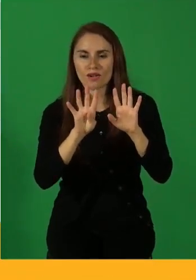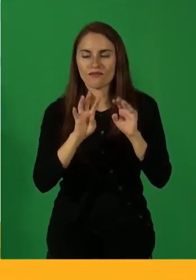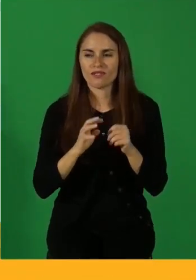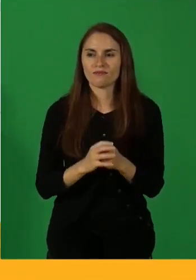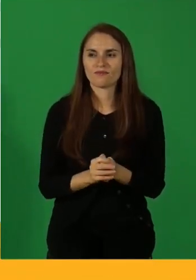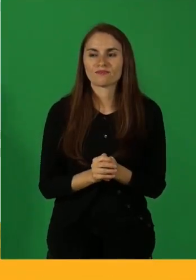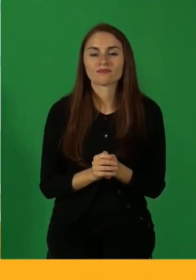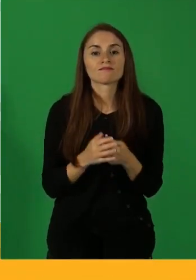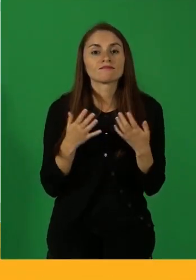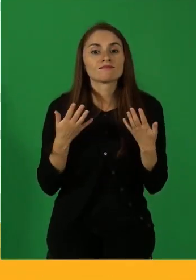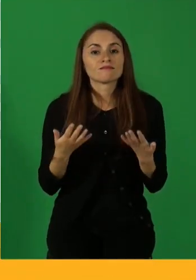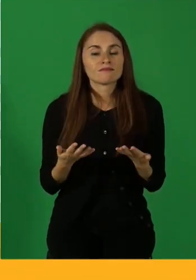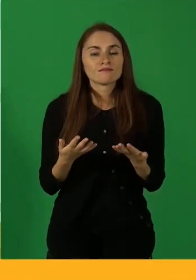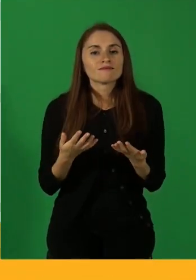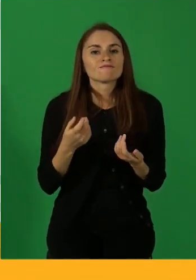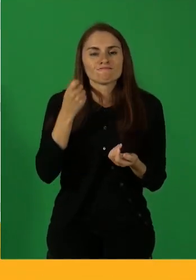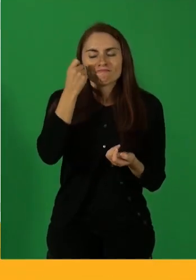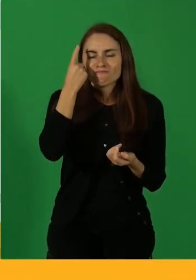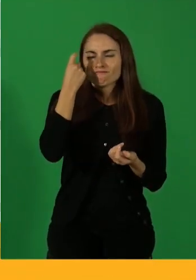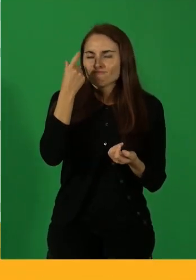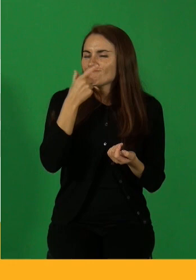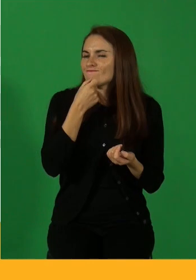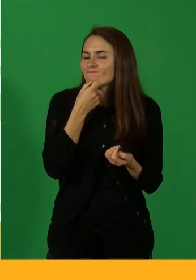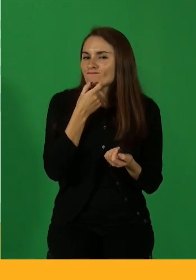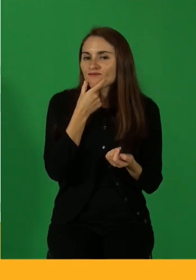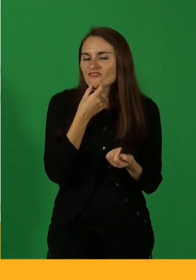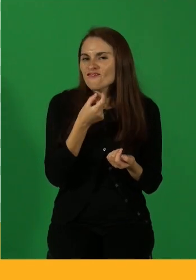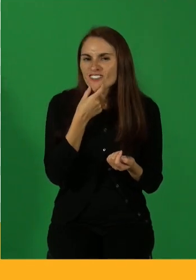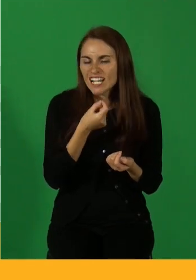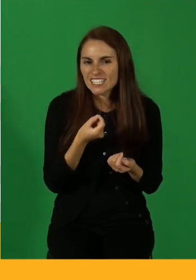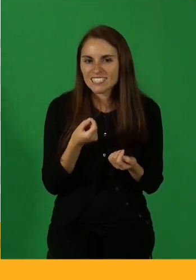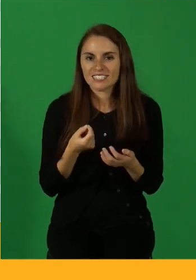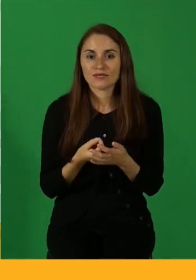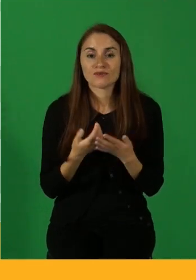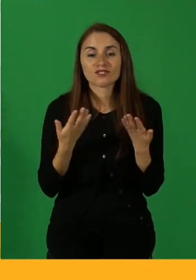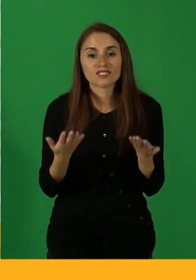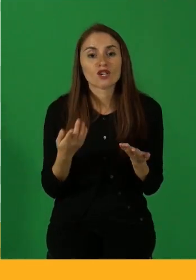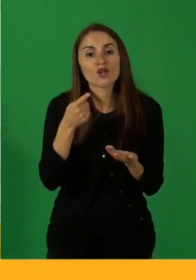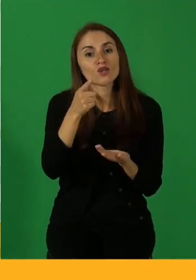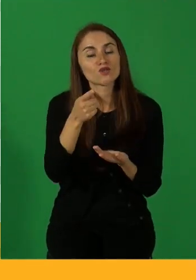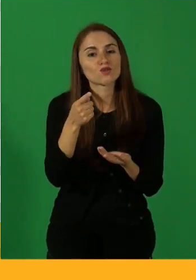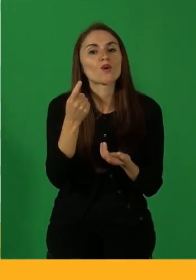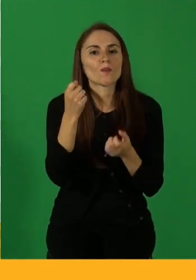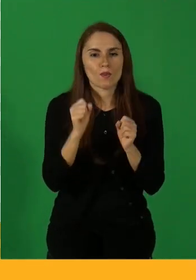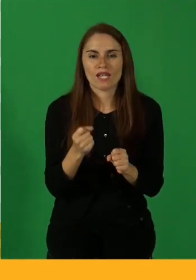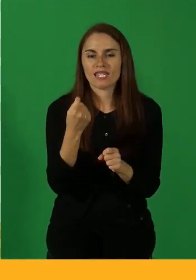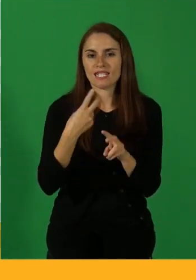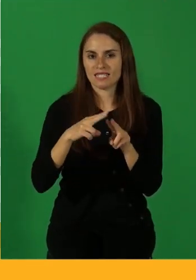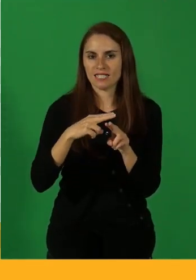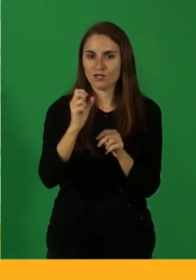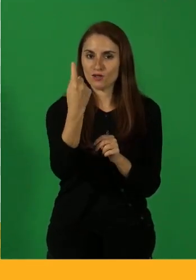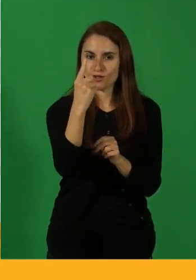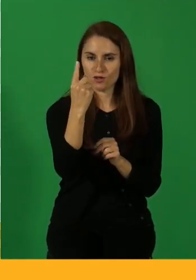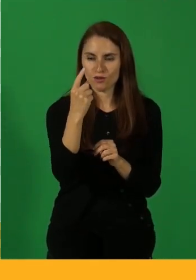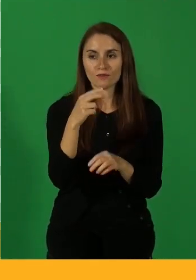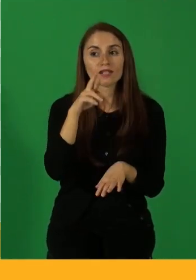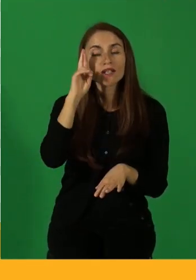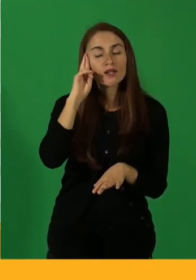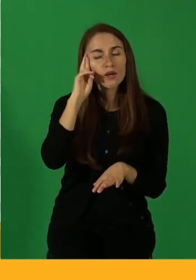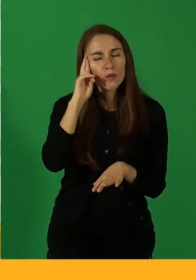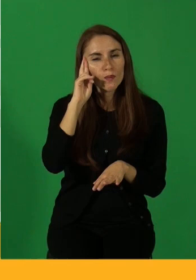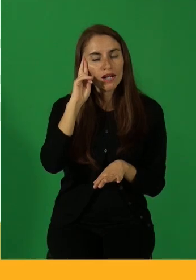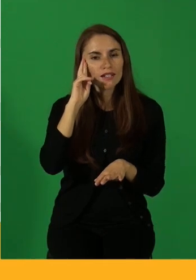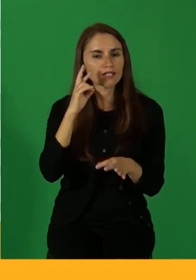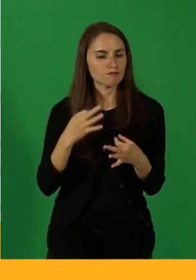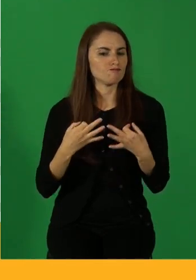cuenta que esto es tremendamente fácil? Así que ahora tú lo vas a hacer solito. Recuerda que con toda la